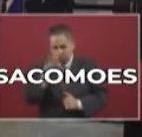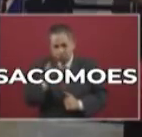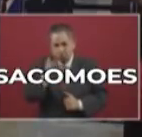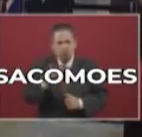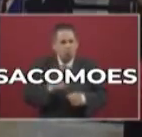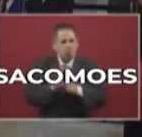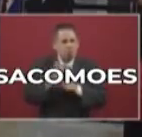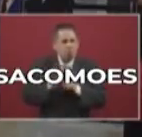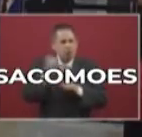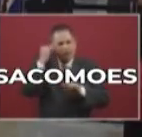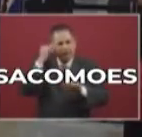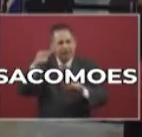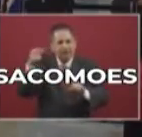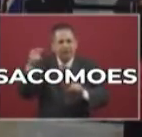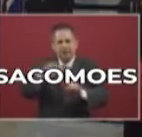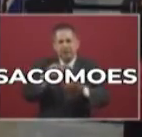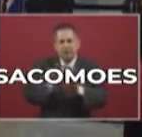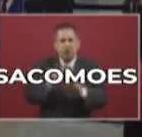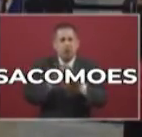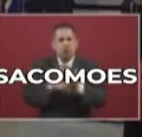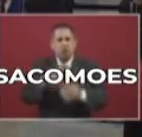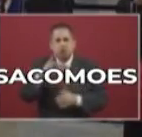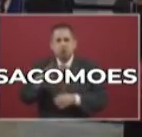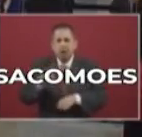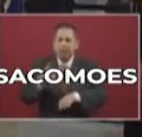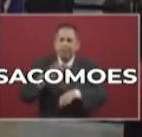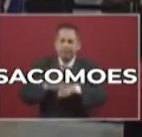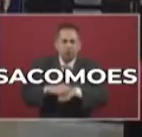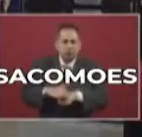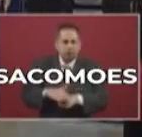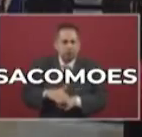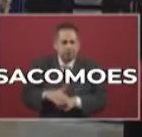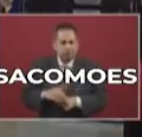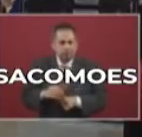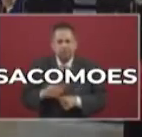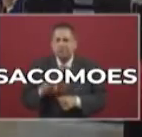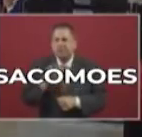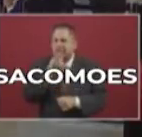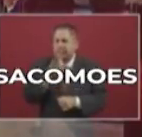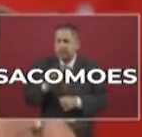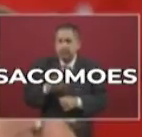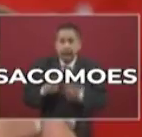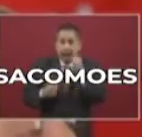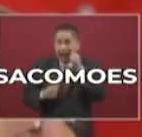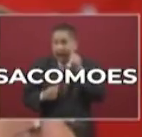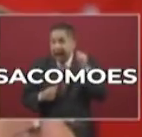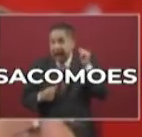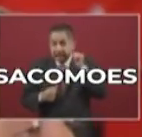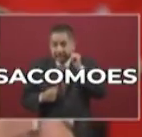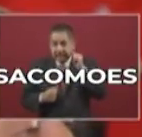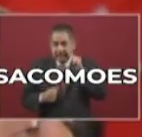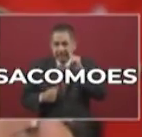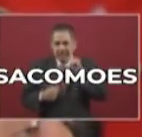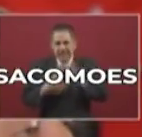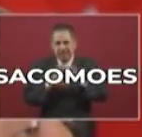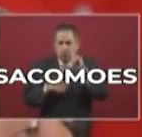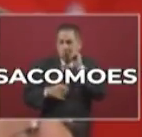segundo, ahí atrás, miren dónde estamos ahí, la de la periodista que está ahí, le pregunta, señor presidente,